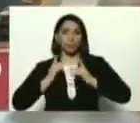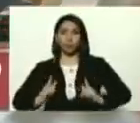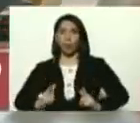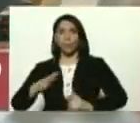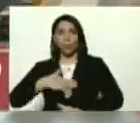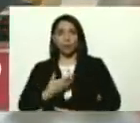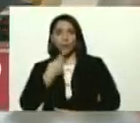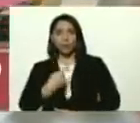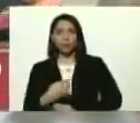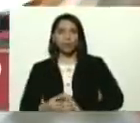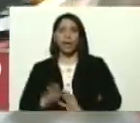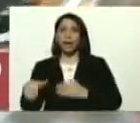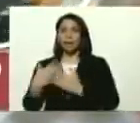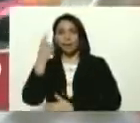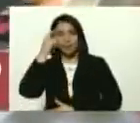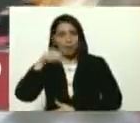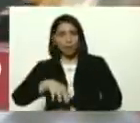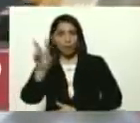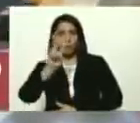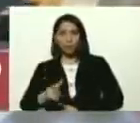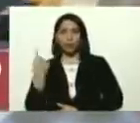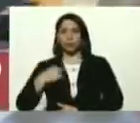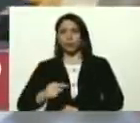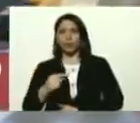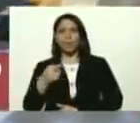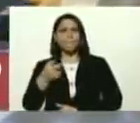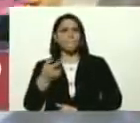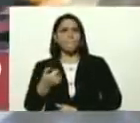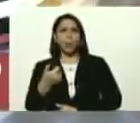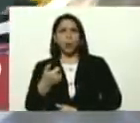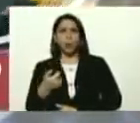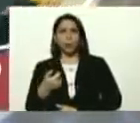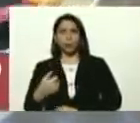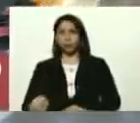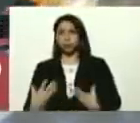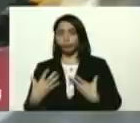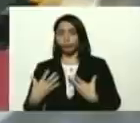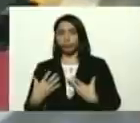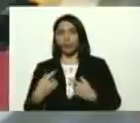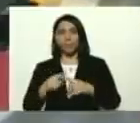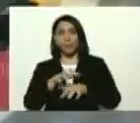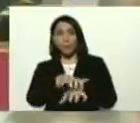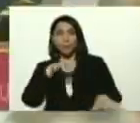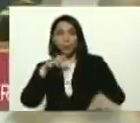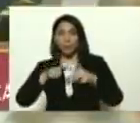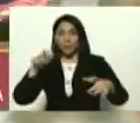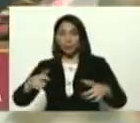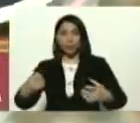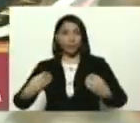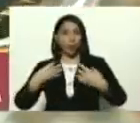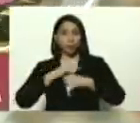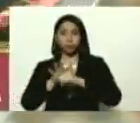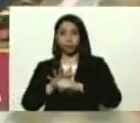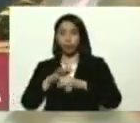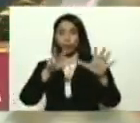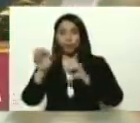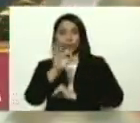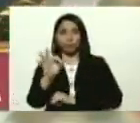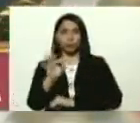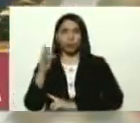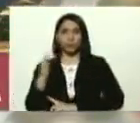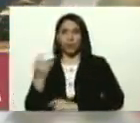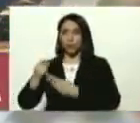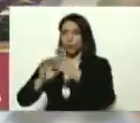podríamos decir que al día de hoy Venezuela tendría muy pocos casos activos. La mayoría de estos casos, el